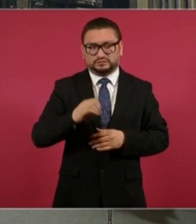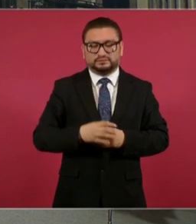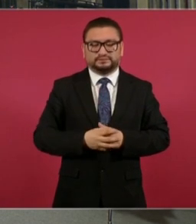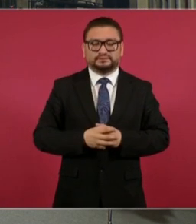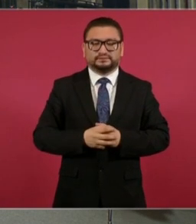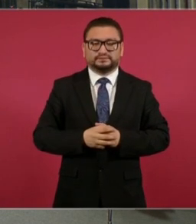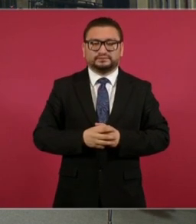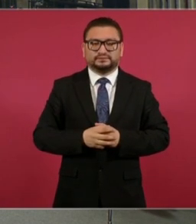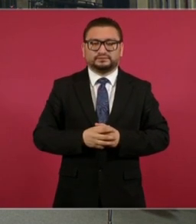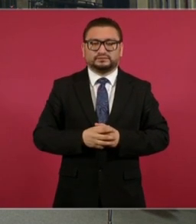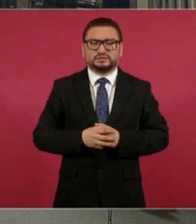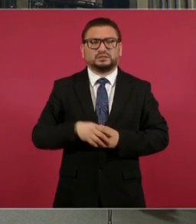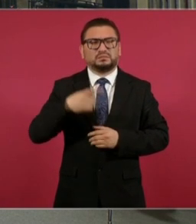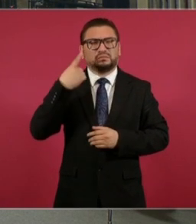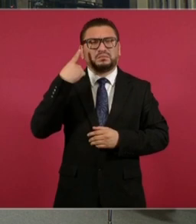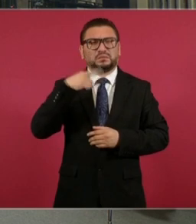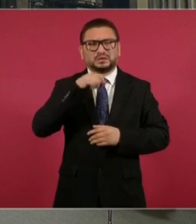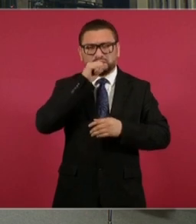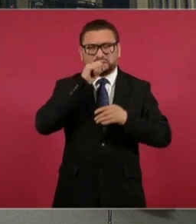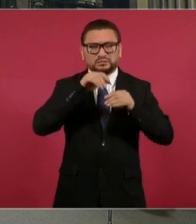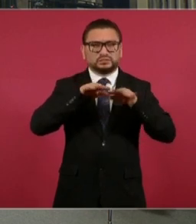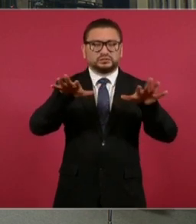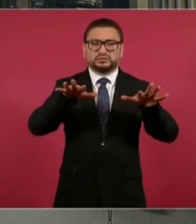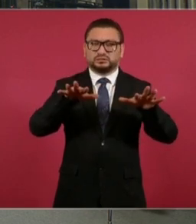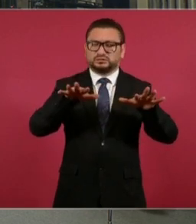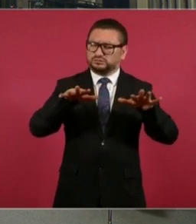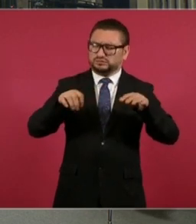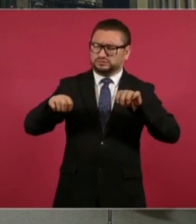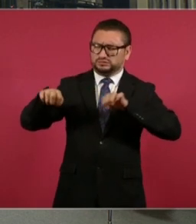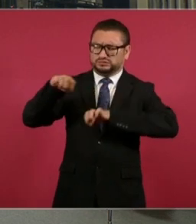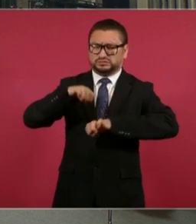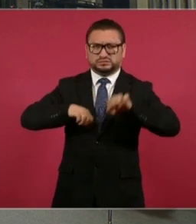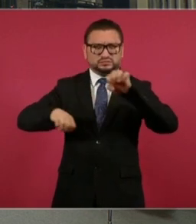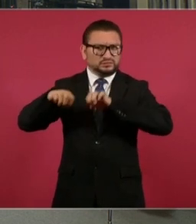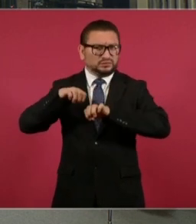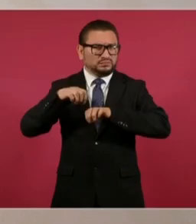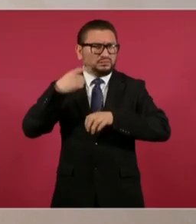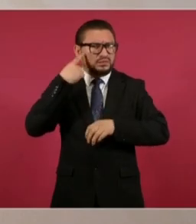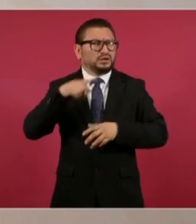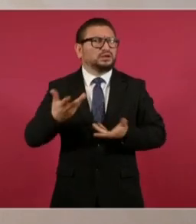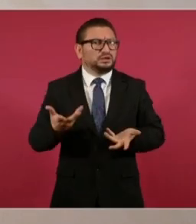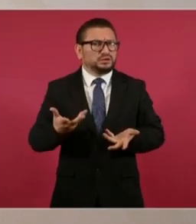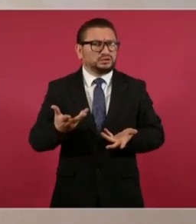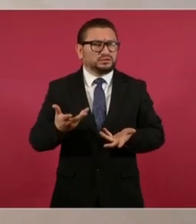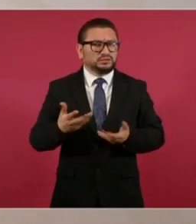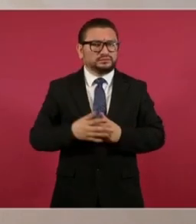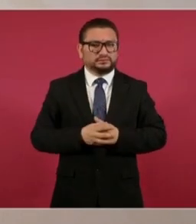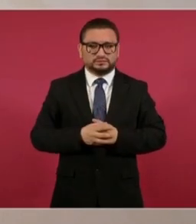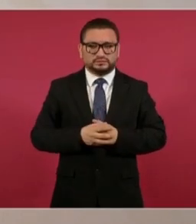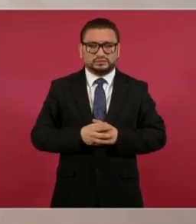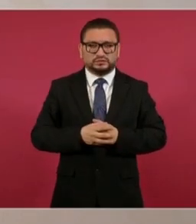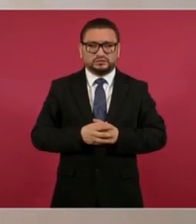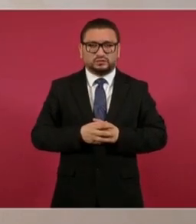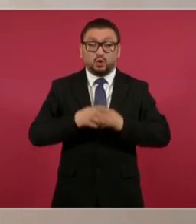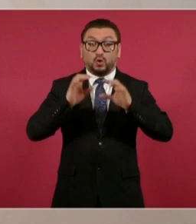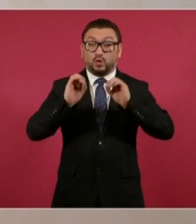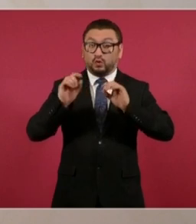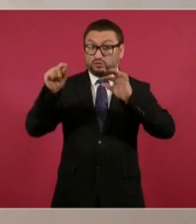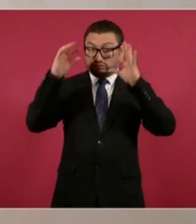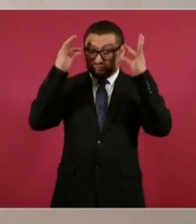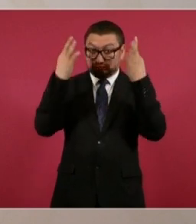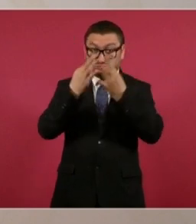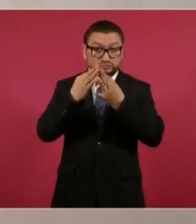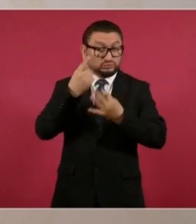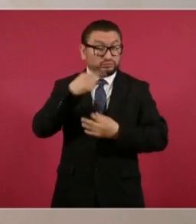y para qué son las embajadas o los consulados